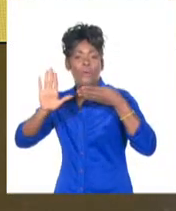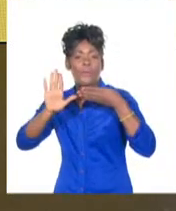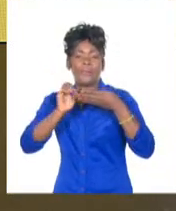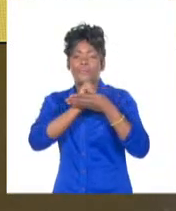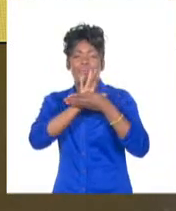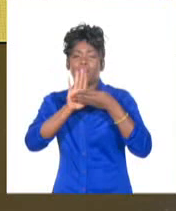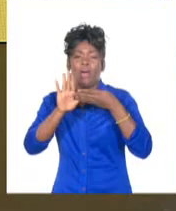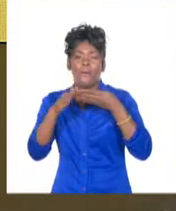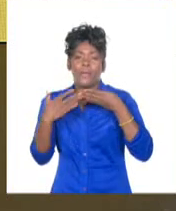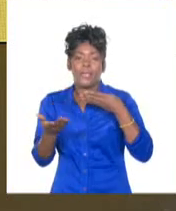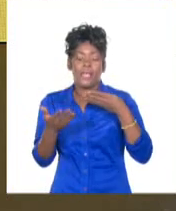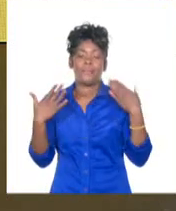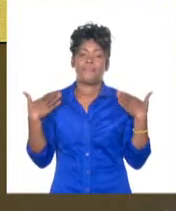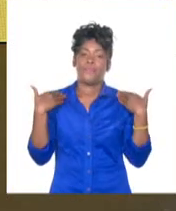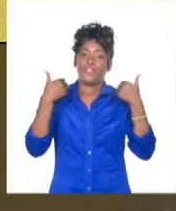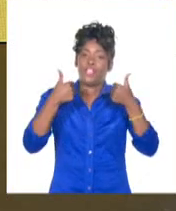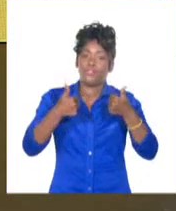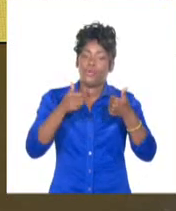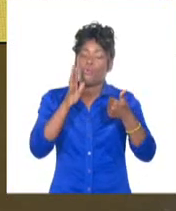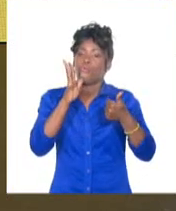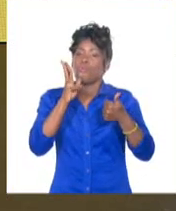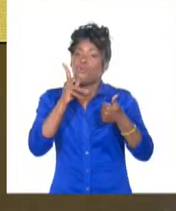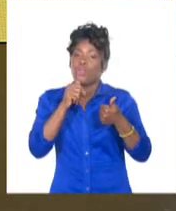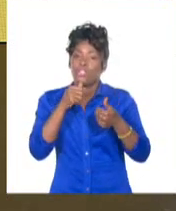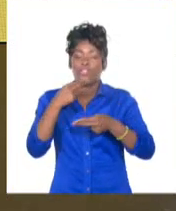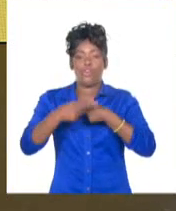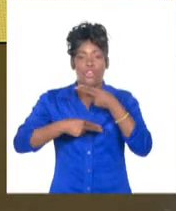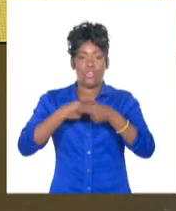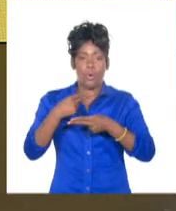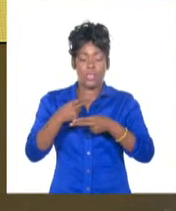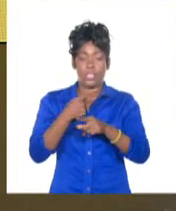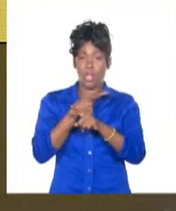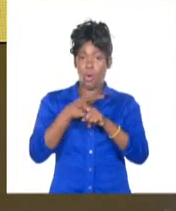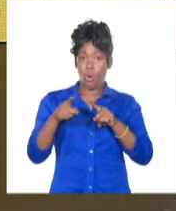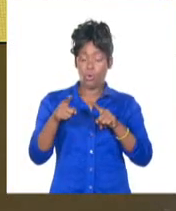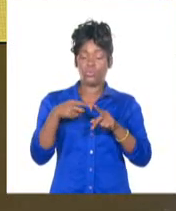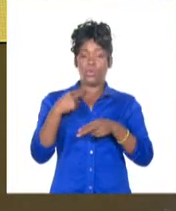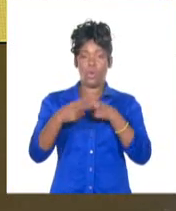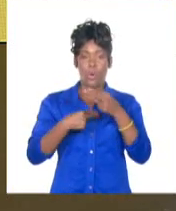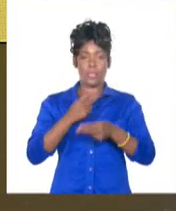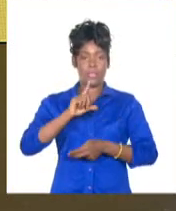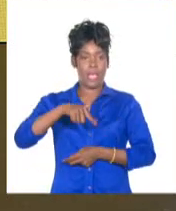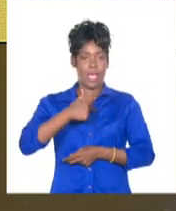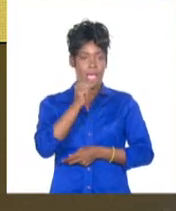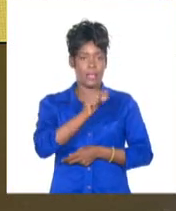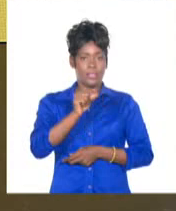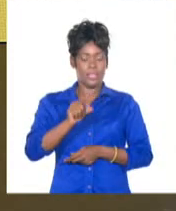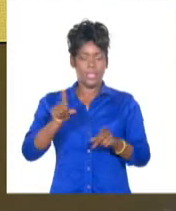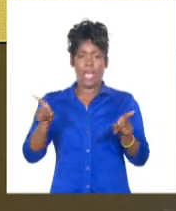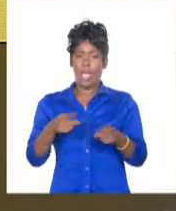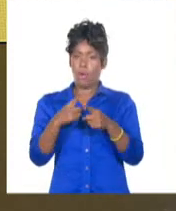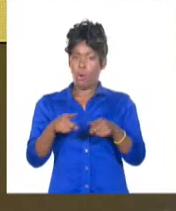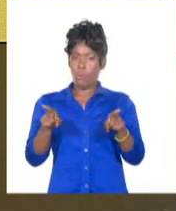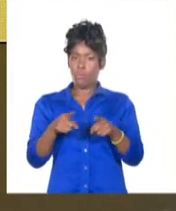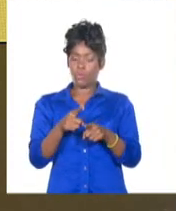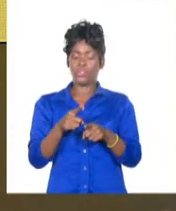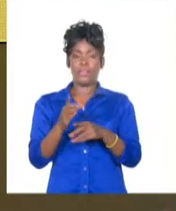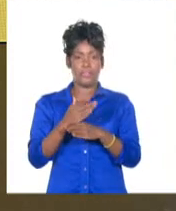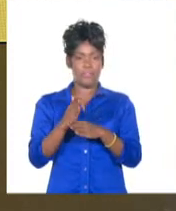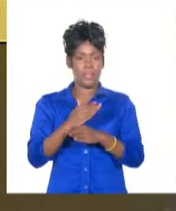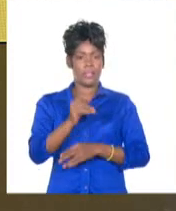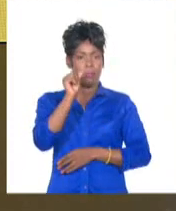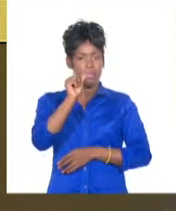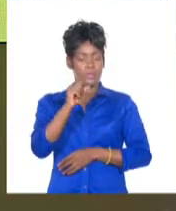maestro Ulises Aquino, la dirección artística de Manuel Salazar y los arreglos musicales de artistas como Emilio Vega y Rember